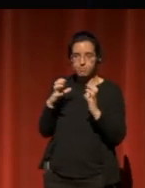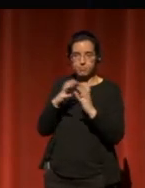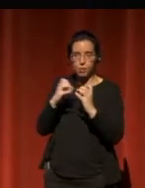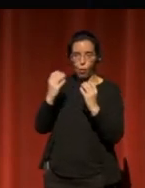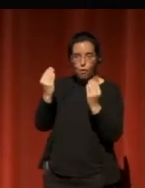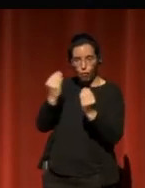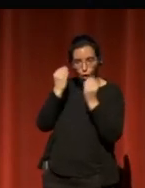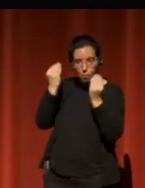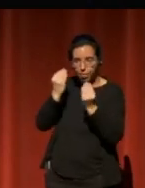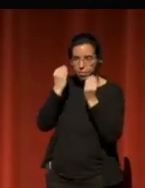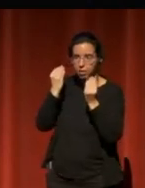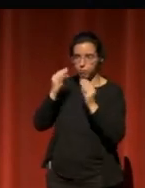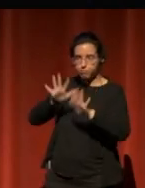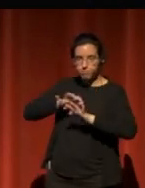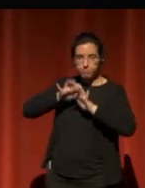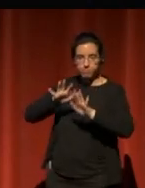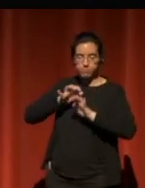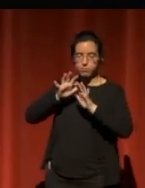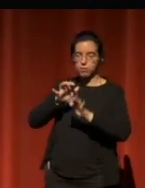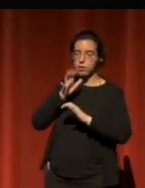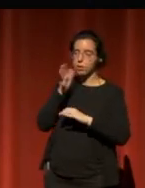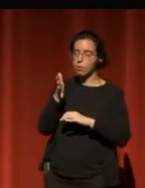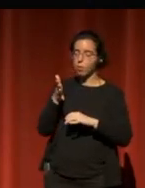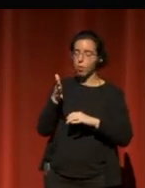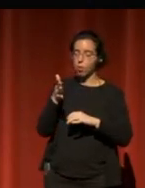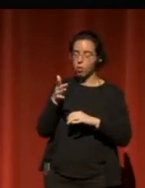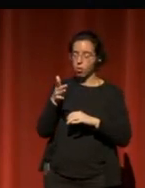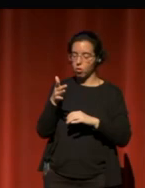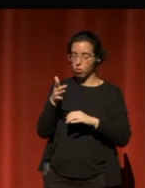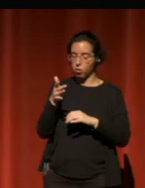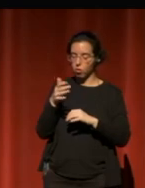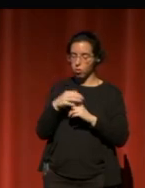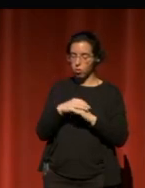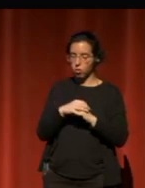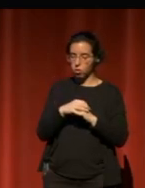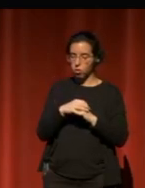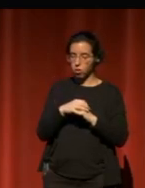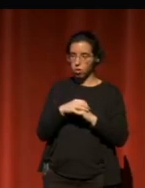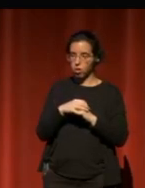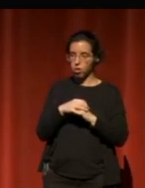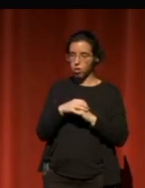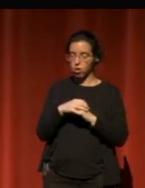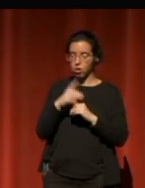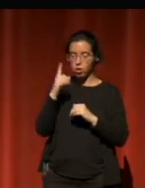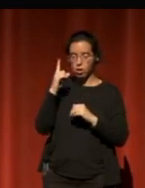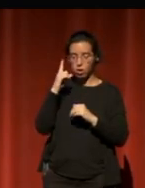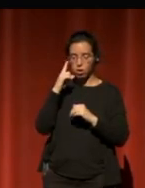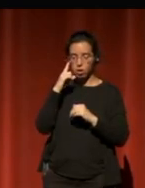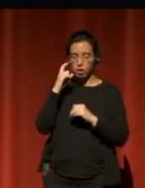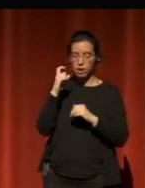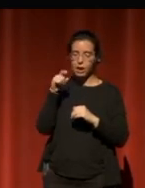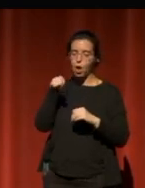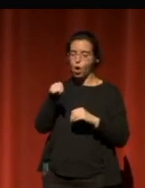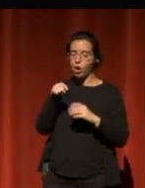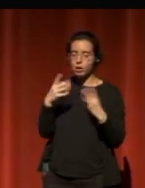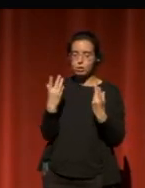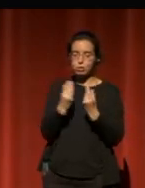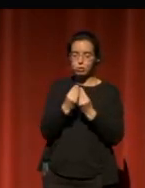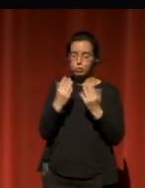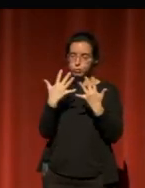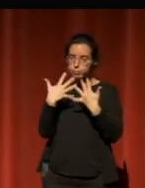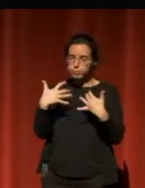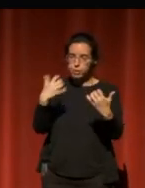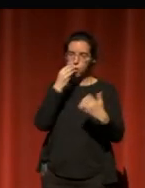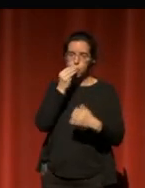conocer, porque a mí esta infantería que veo delante me parece que es de lo mejor que tenemos en